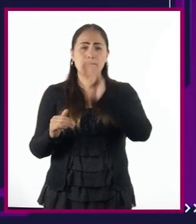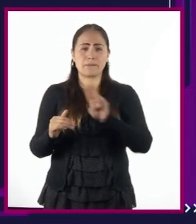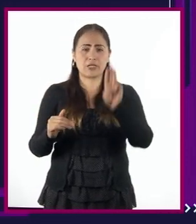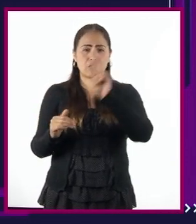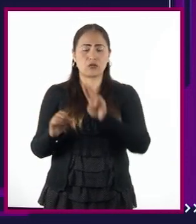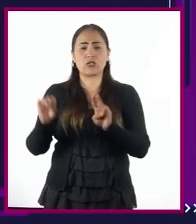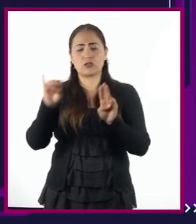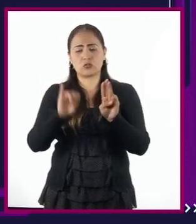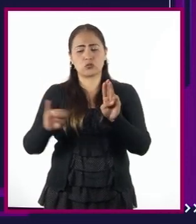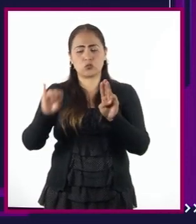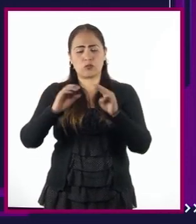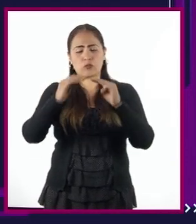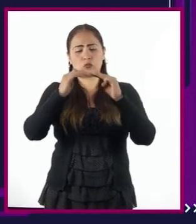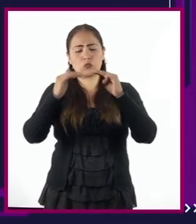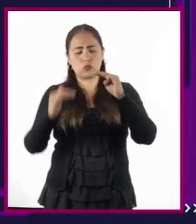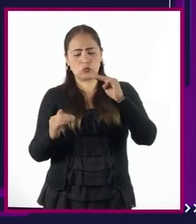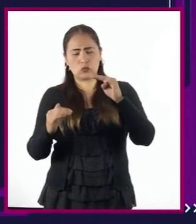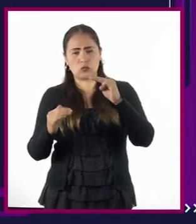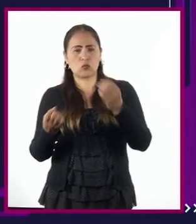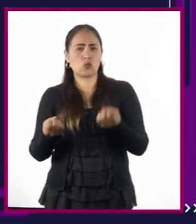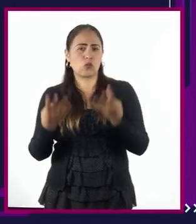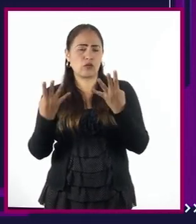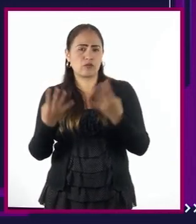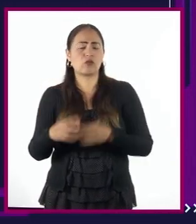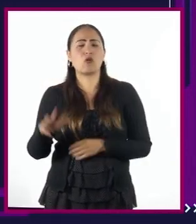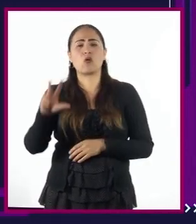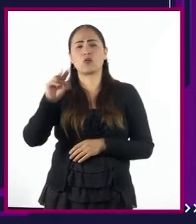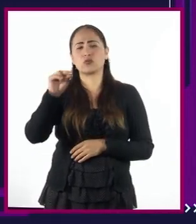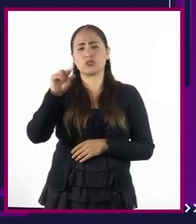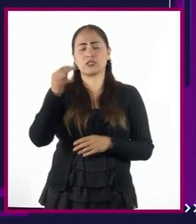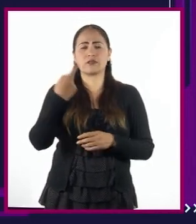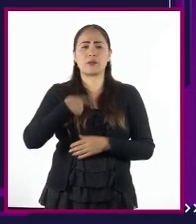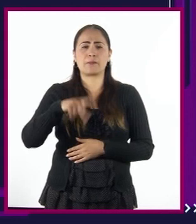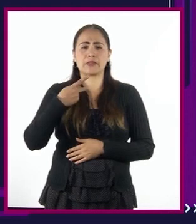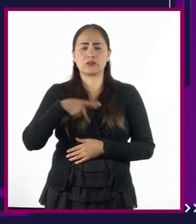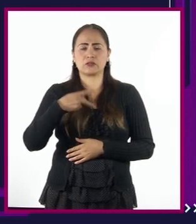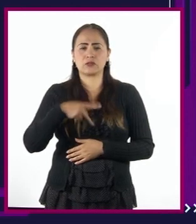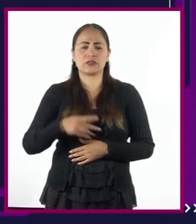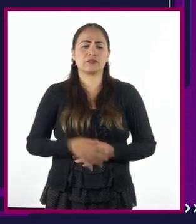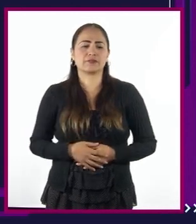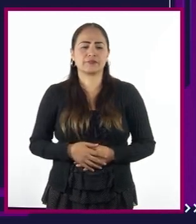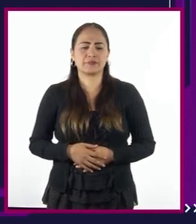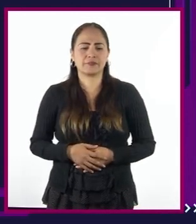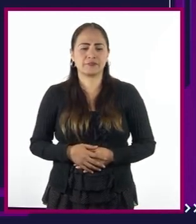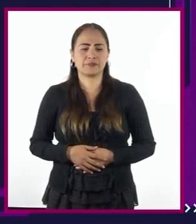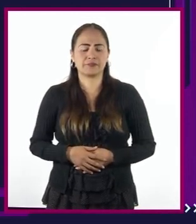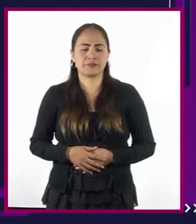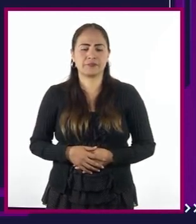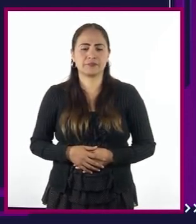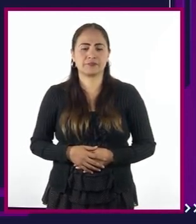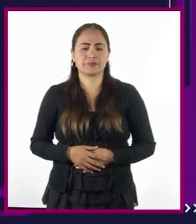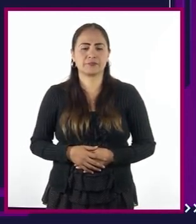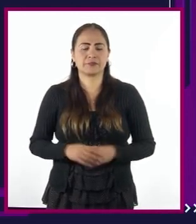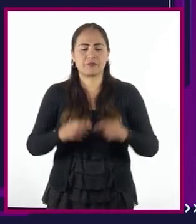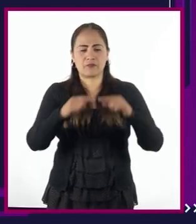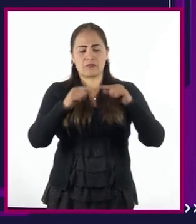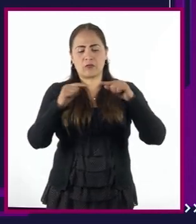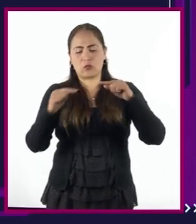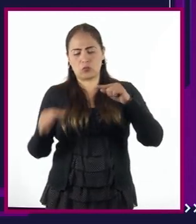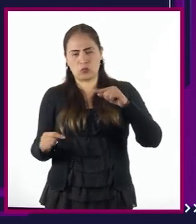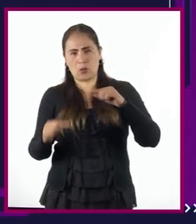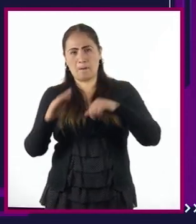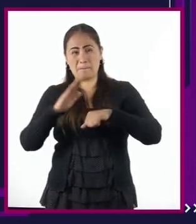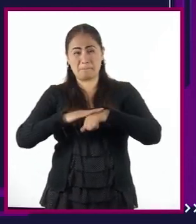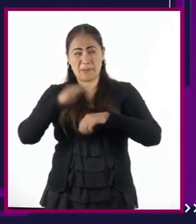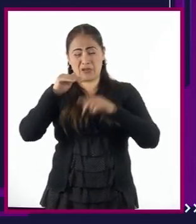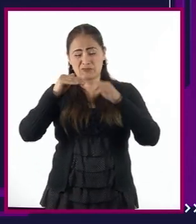jueves, disminuyendo la asistencia en 80 personas. Por lo tanto, la mayor disminución de